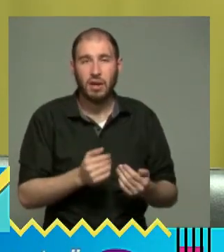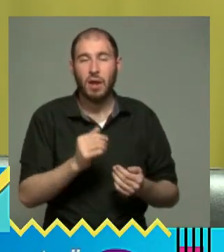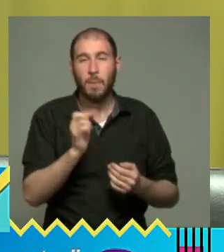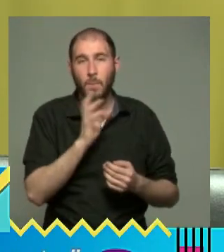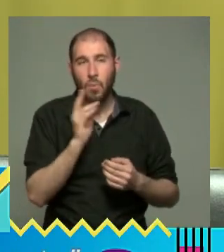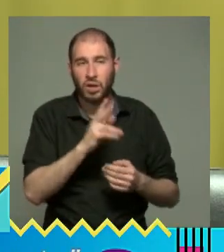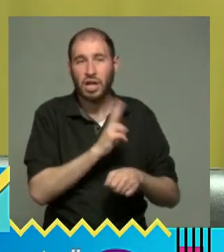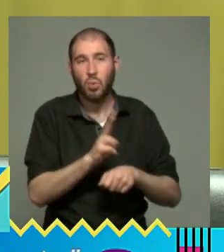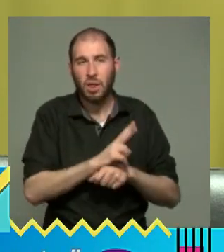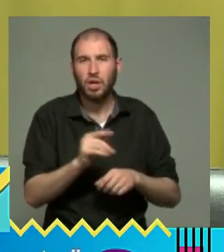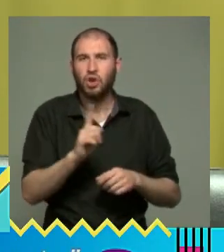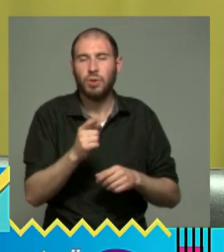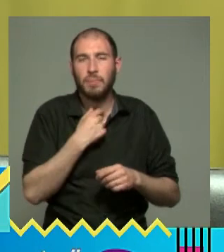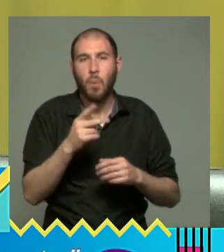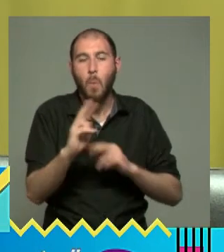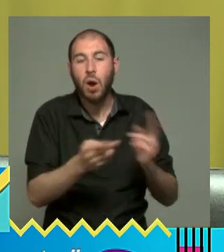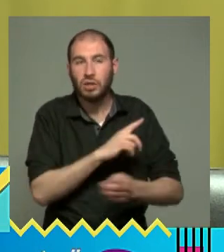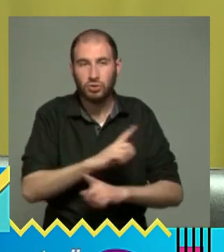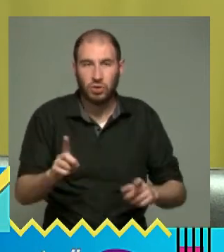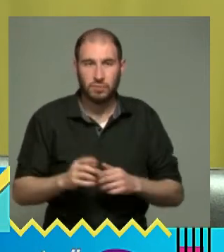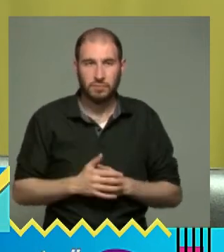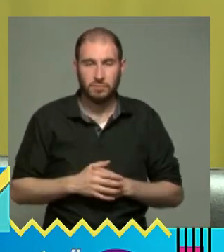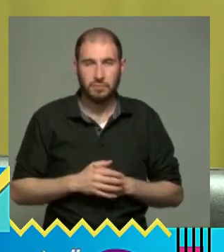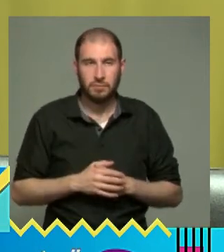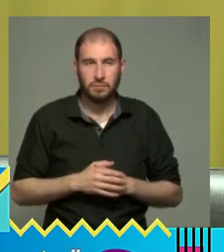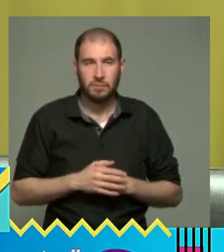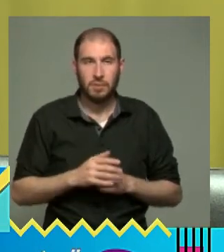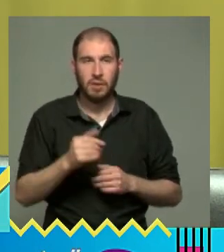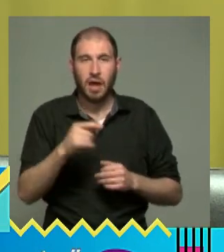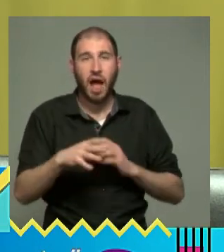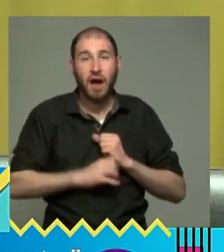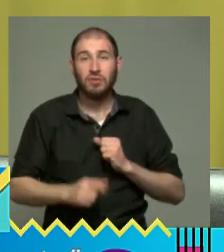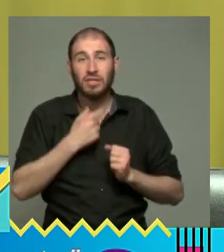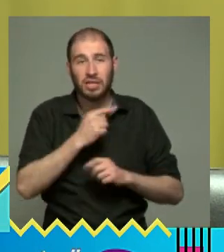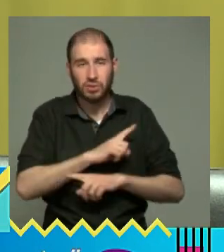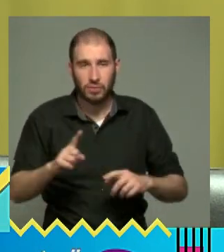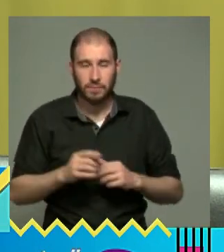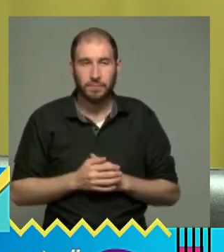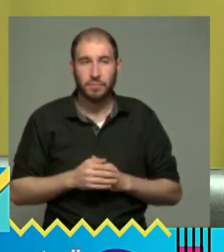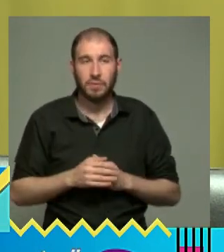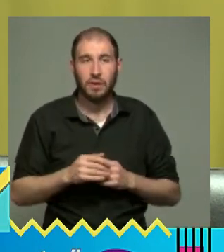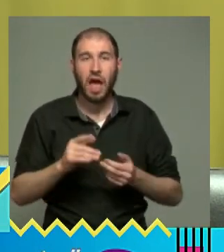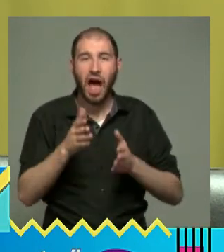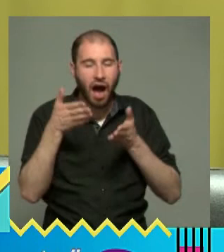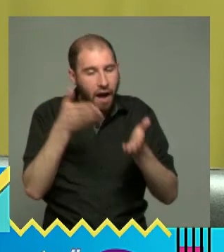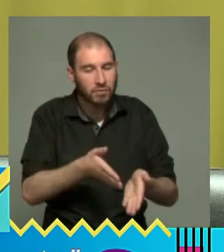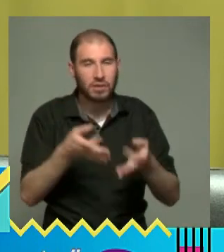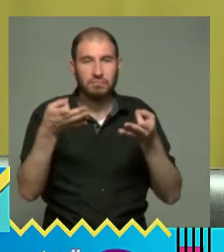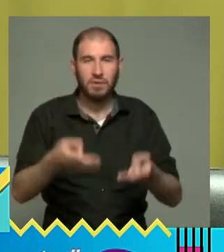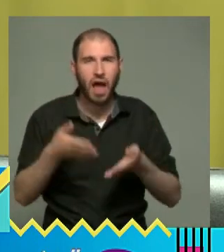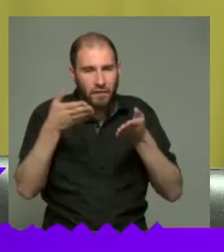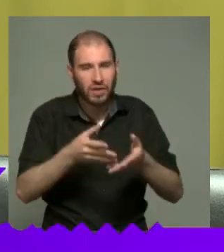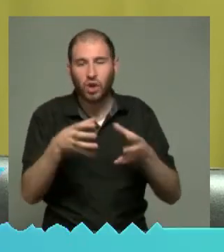poder protegerla. No queremos la mortalidad materna. Bueno, y no queremos el aborto. Por eso digo que el correcto abordaje es un